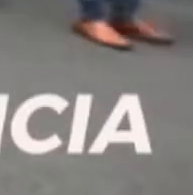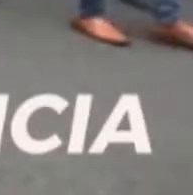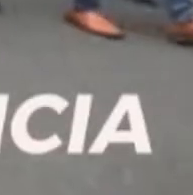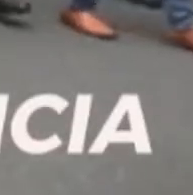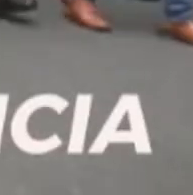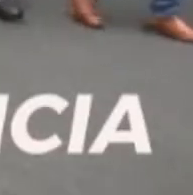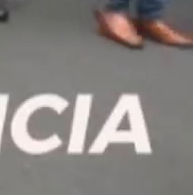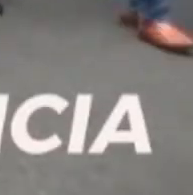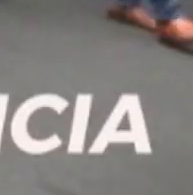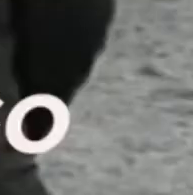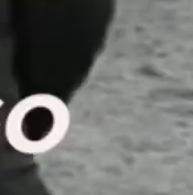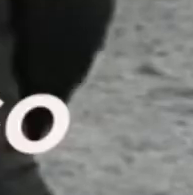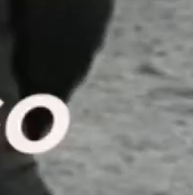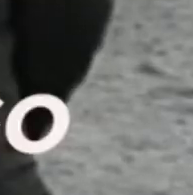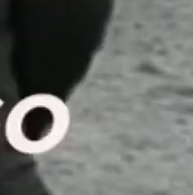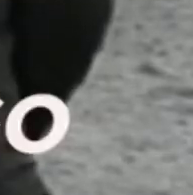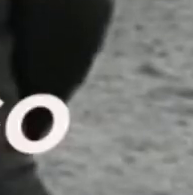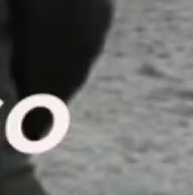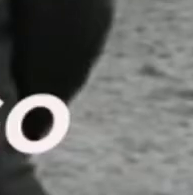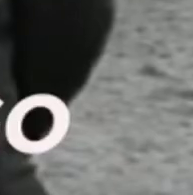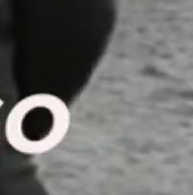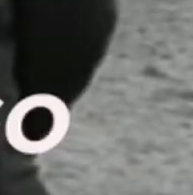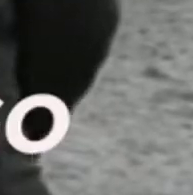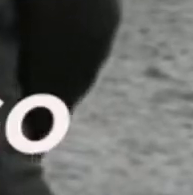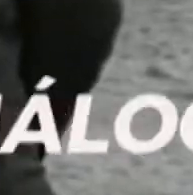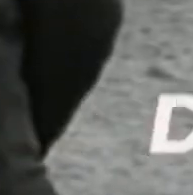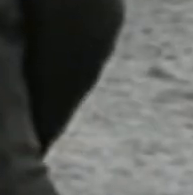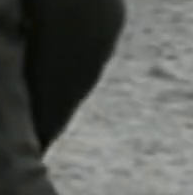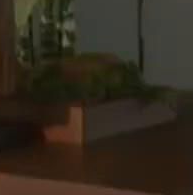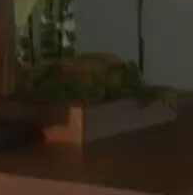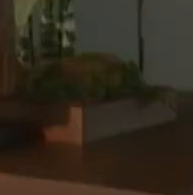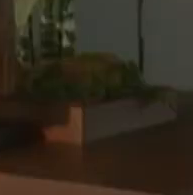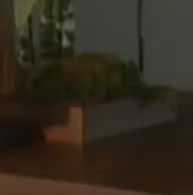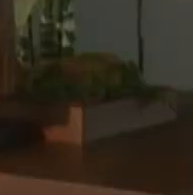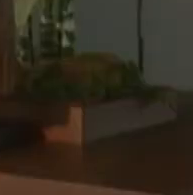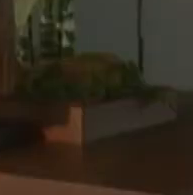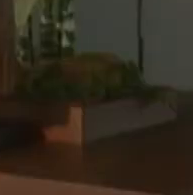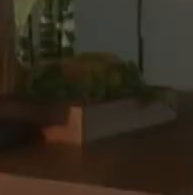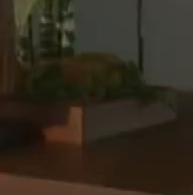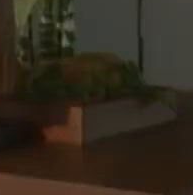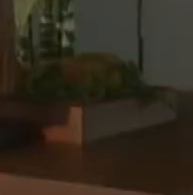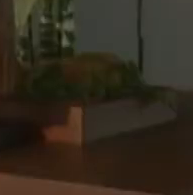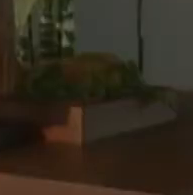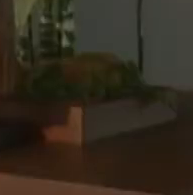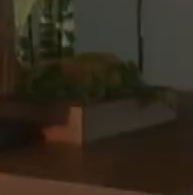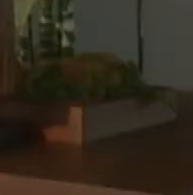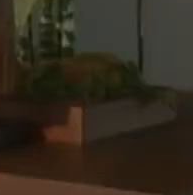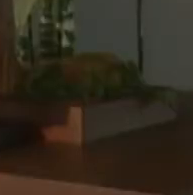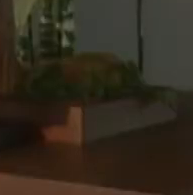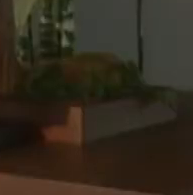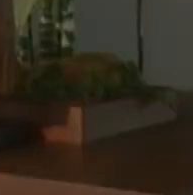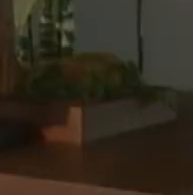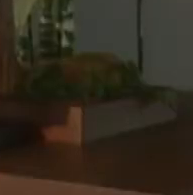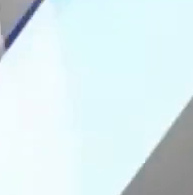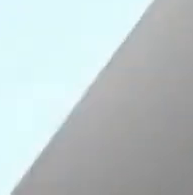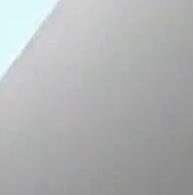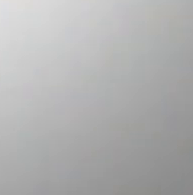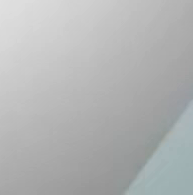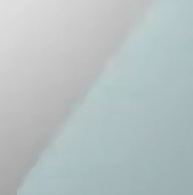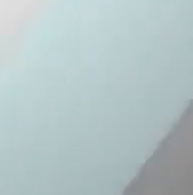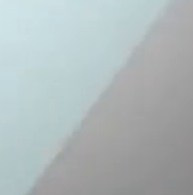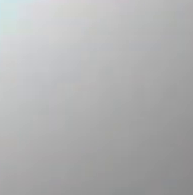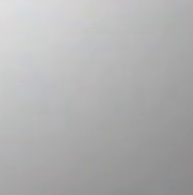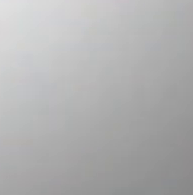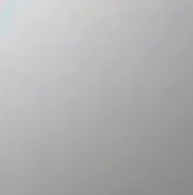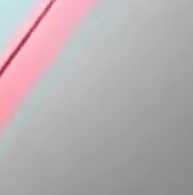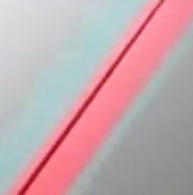violencia lastimosamente y también nuestra capacidad de diálogo. Los lunes a las 9 de la noche, en persona.